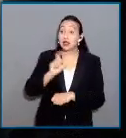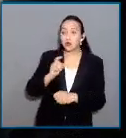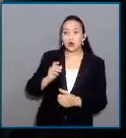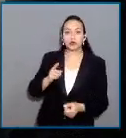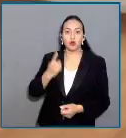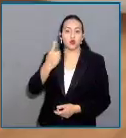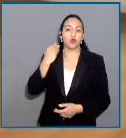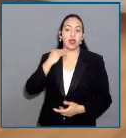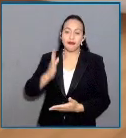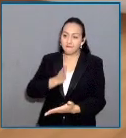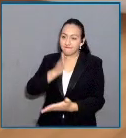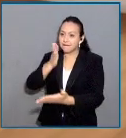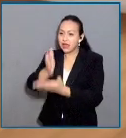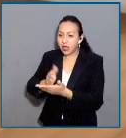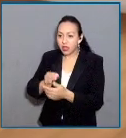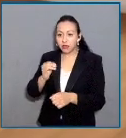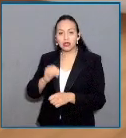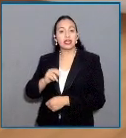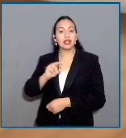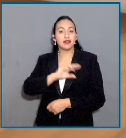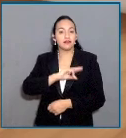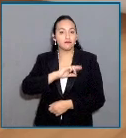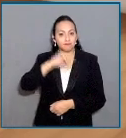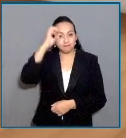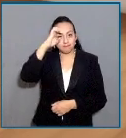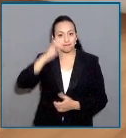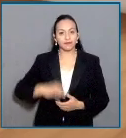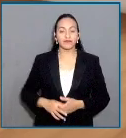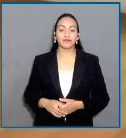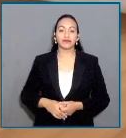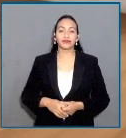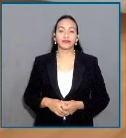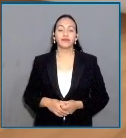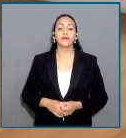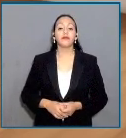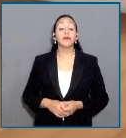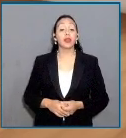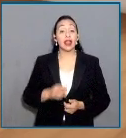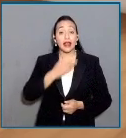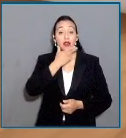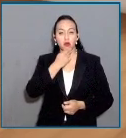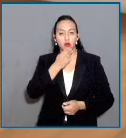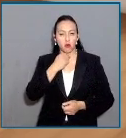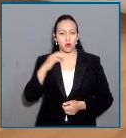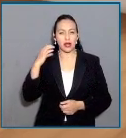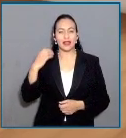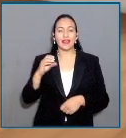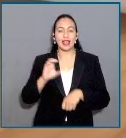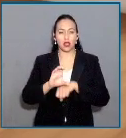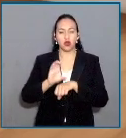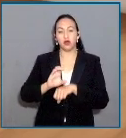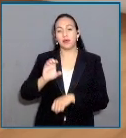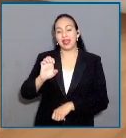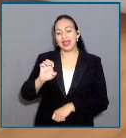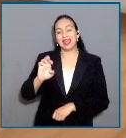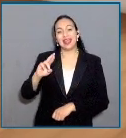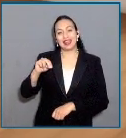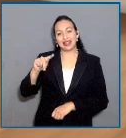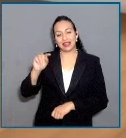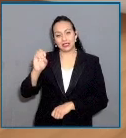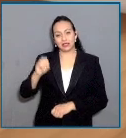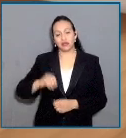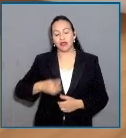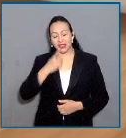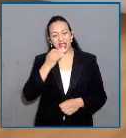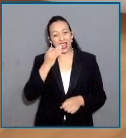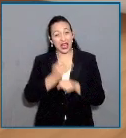pública. Y para el catedrático colombiano Ernesto Rey Cantor, el más grave error del partido en el poder en